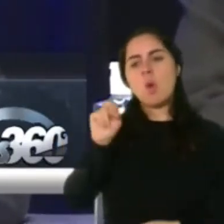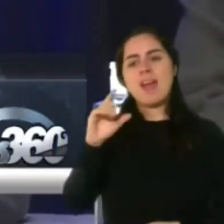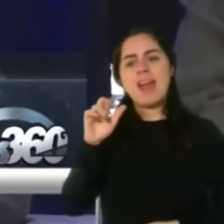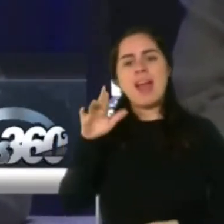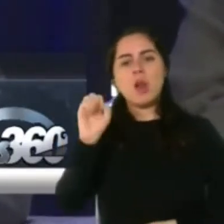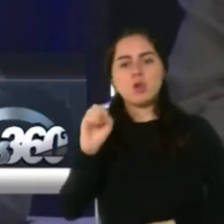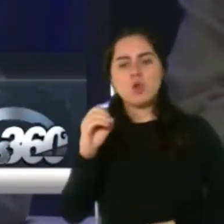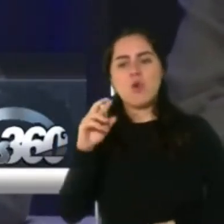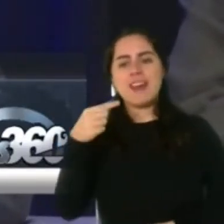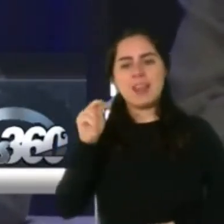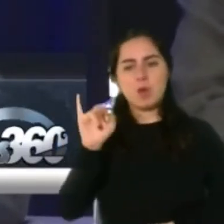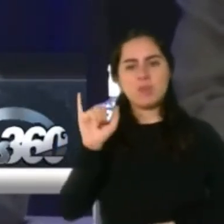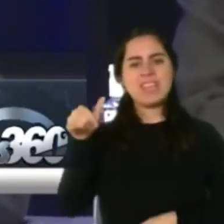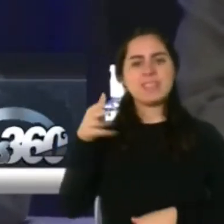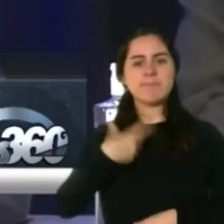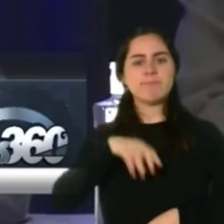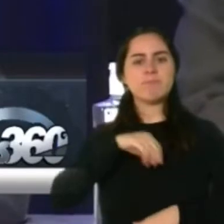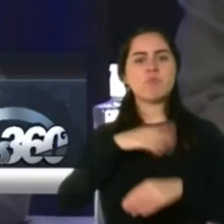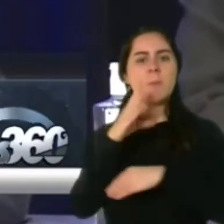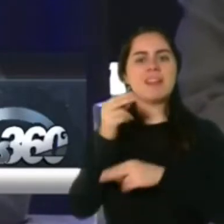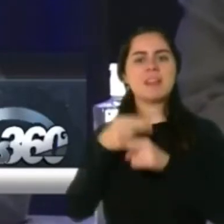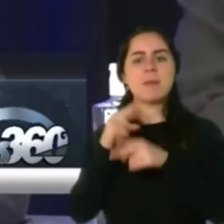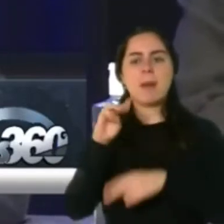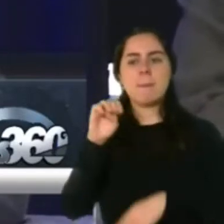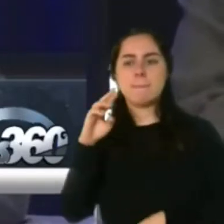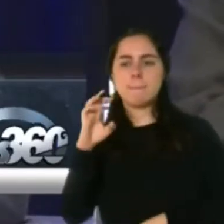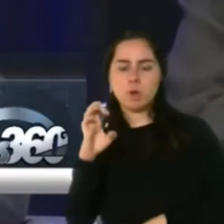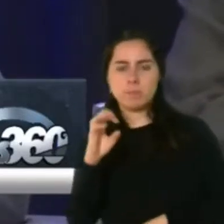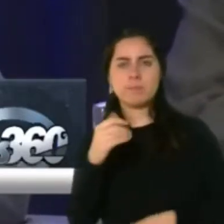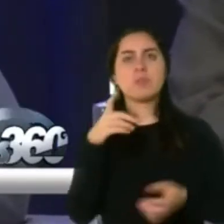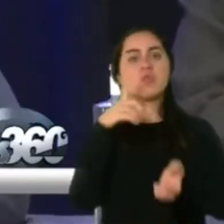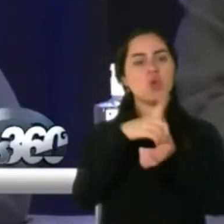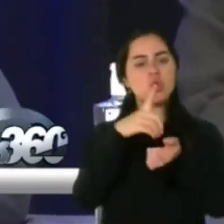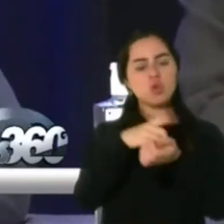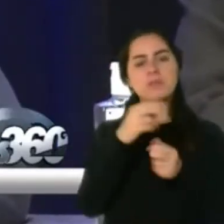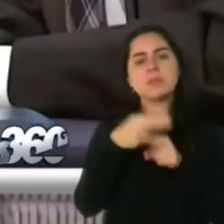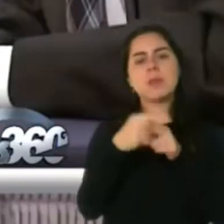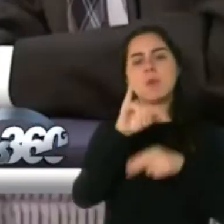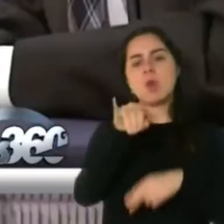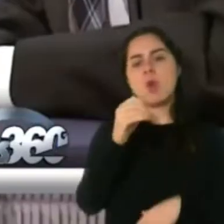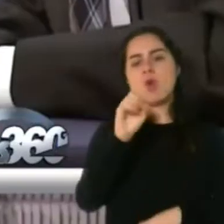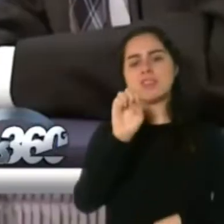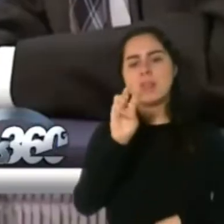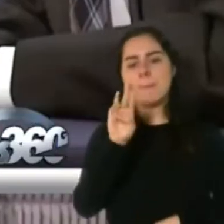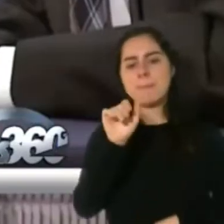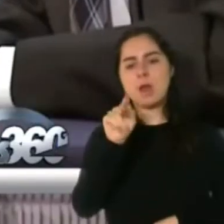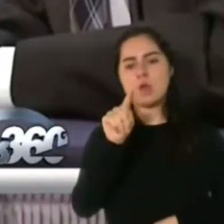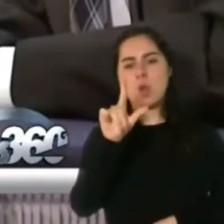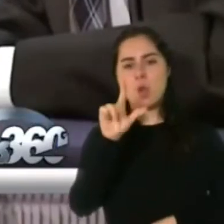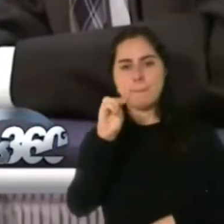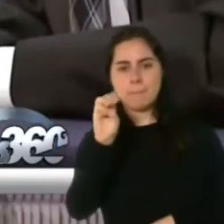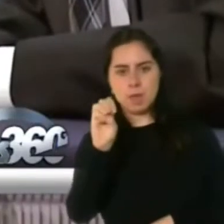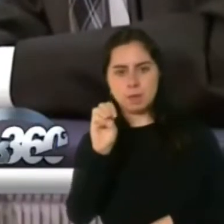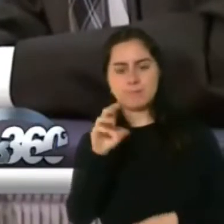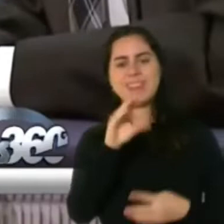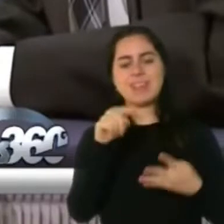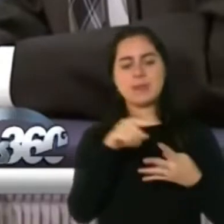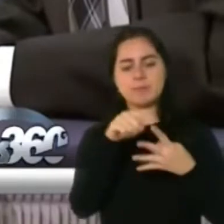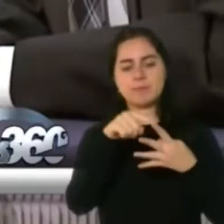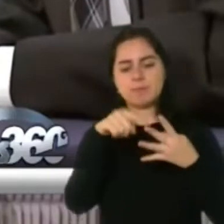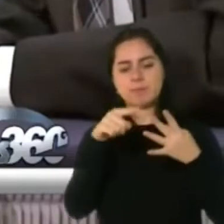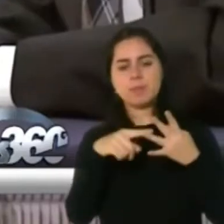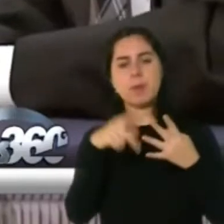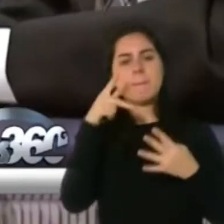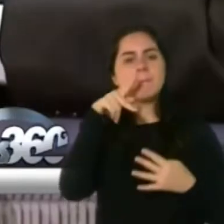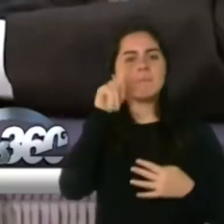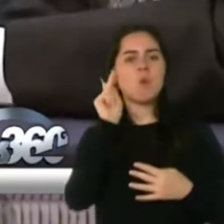Merck, de la empresa privada, también al doctor José Bartolomé, que es de Outcome Project, y del Ponce Health Science University tenemos